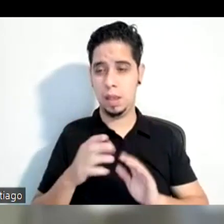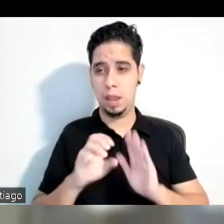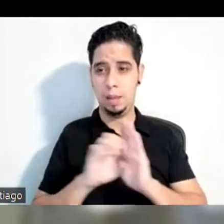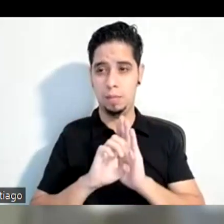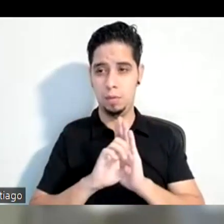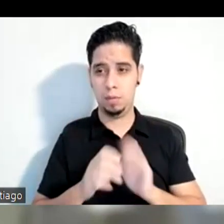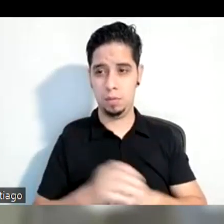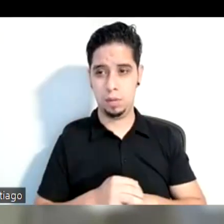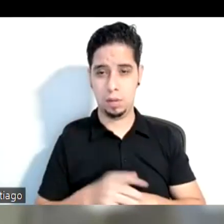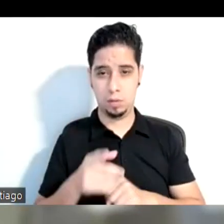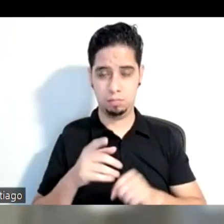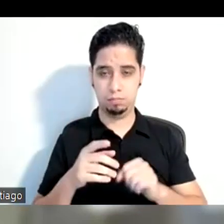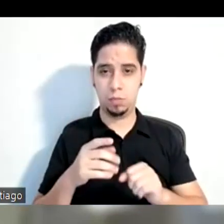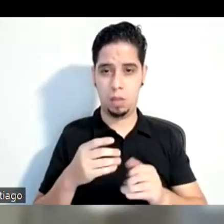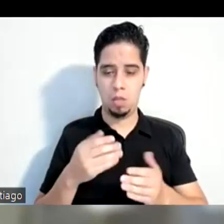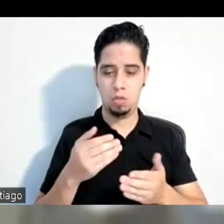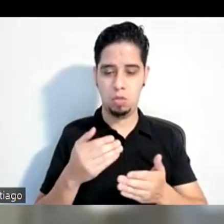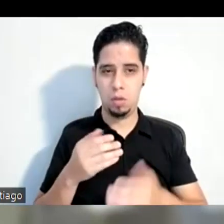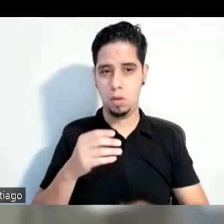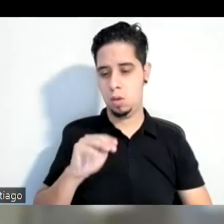New Amsterdam.